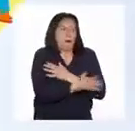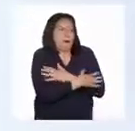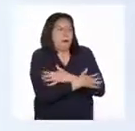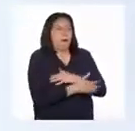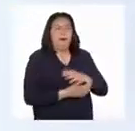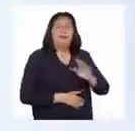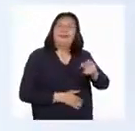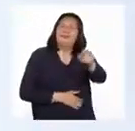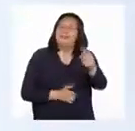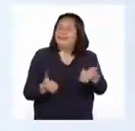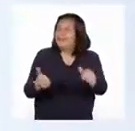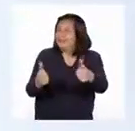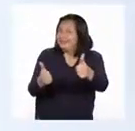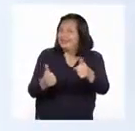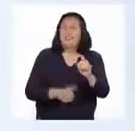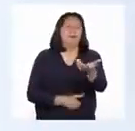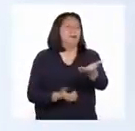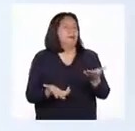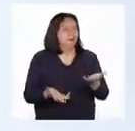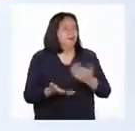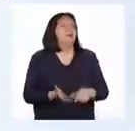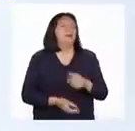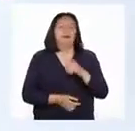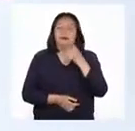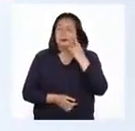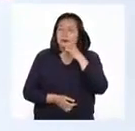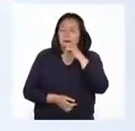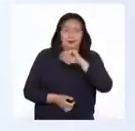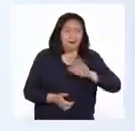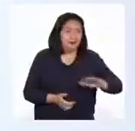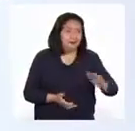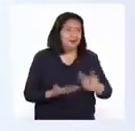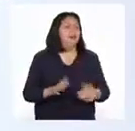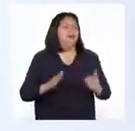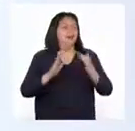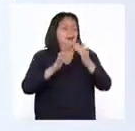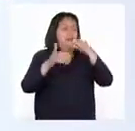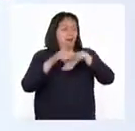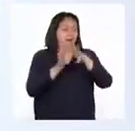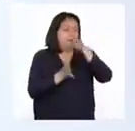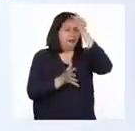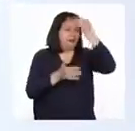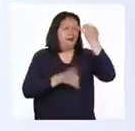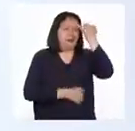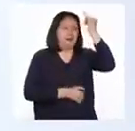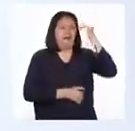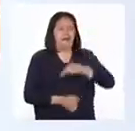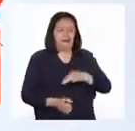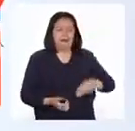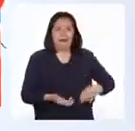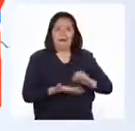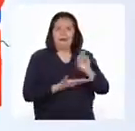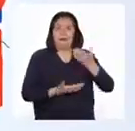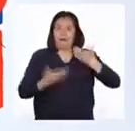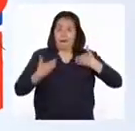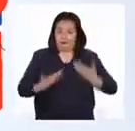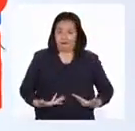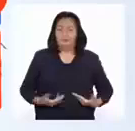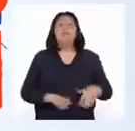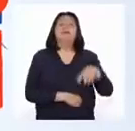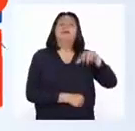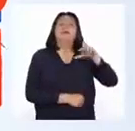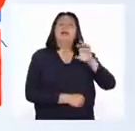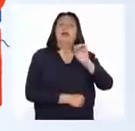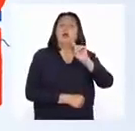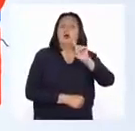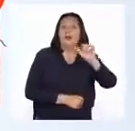frío. ¿Cómo están ustedes? Bienvenidas y bienvenidos a Aprendo en Casa, una iniciativa del Ministerio de Educación. Mi nombre es Paola